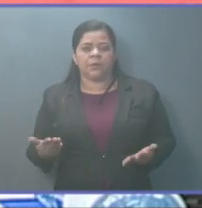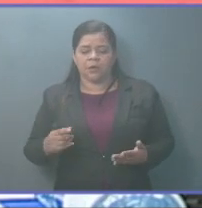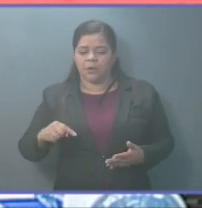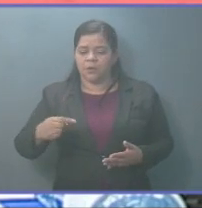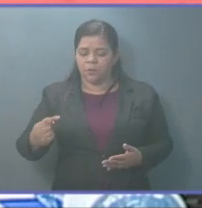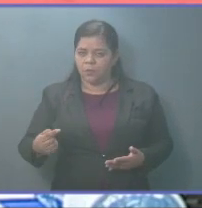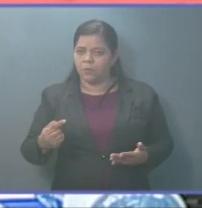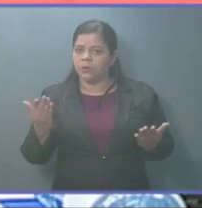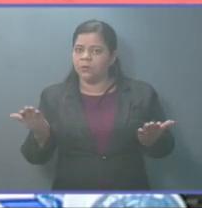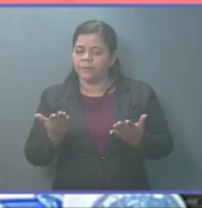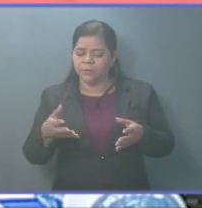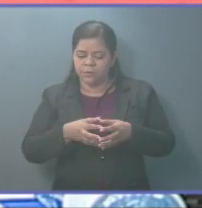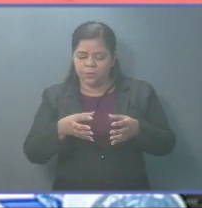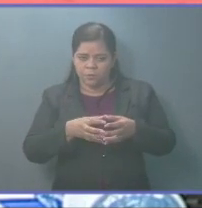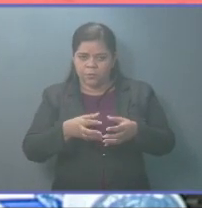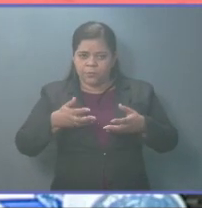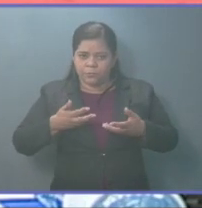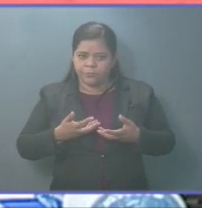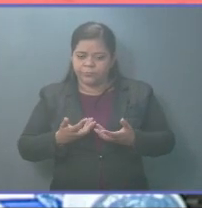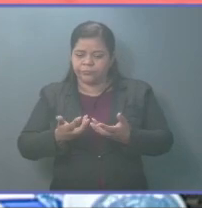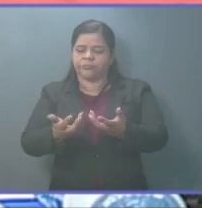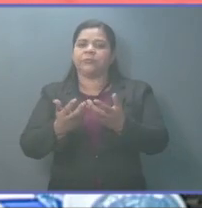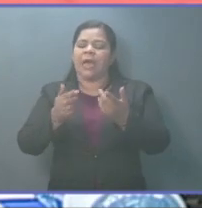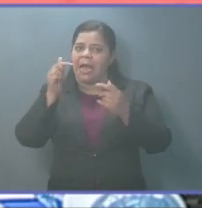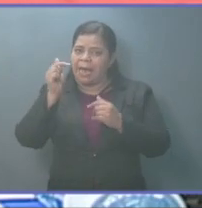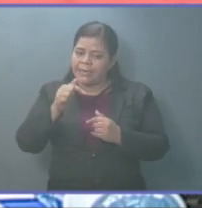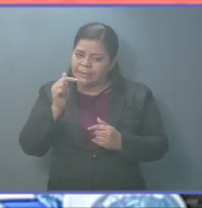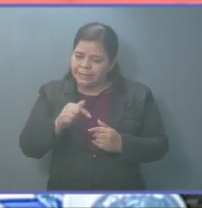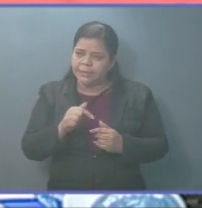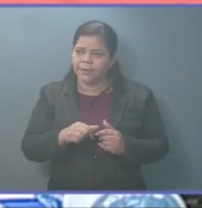hacer un despliegue. Y ahí es donde existen